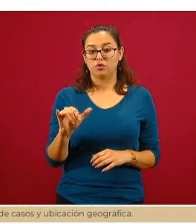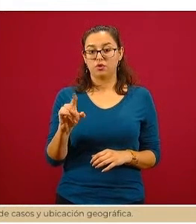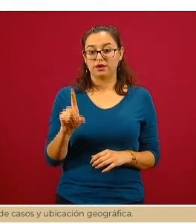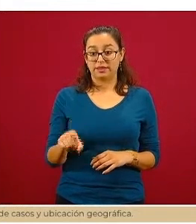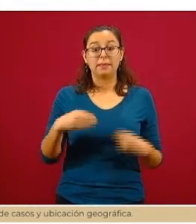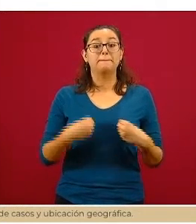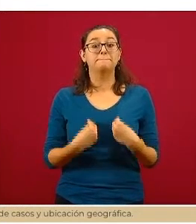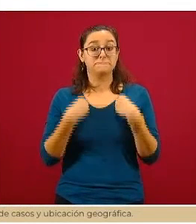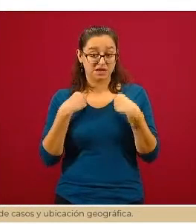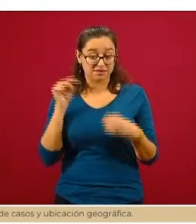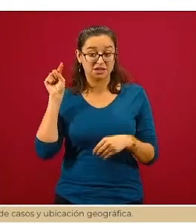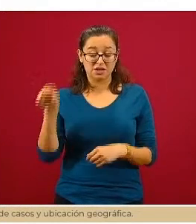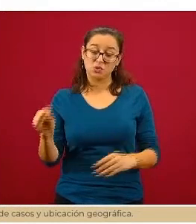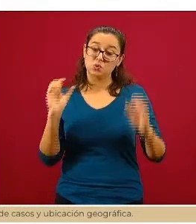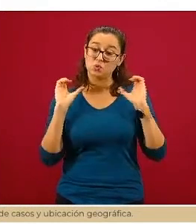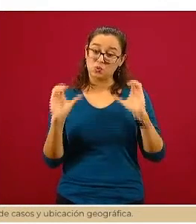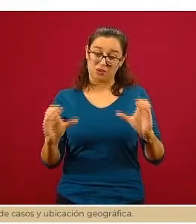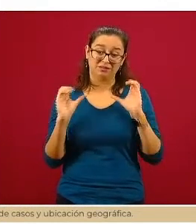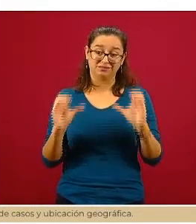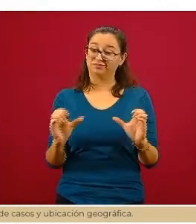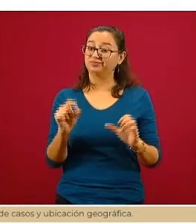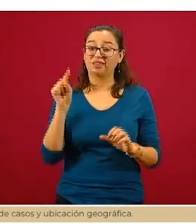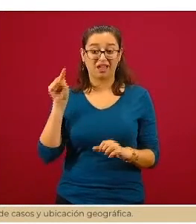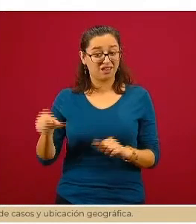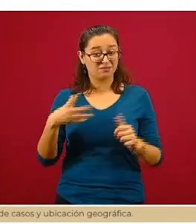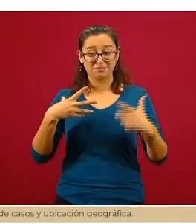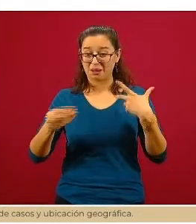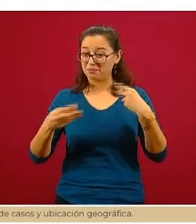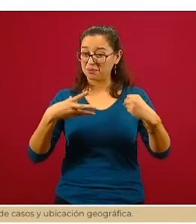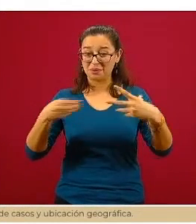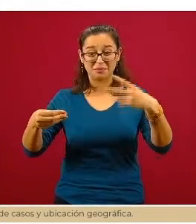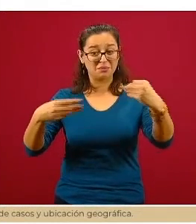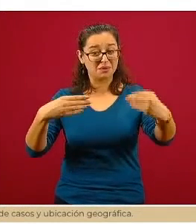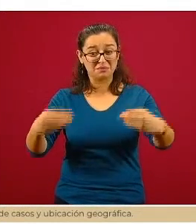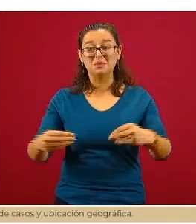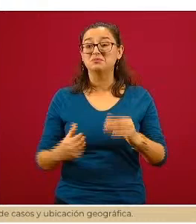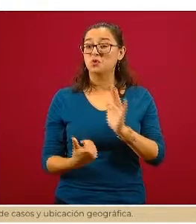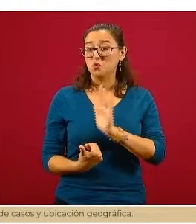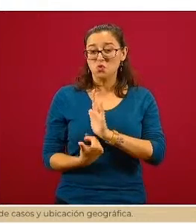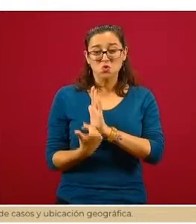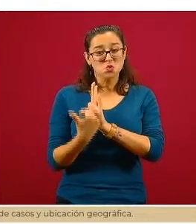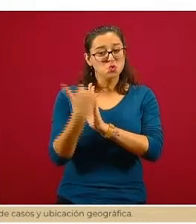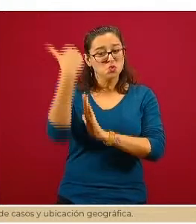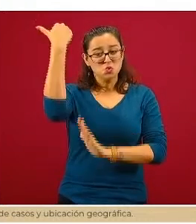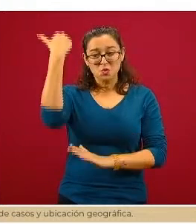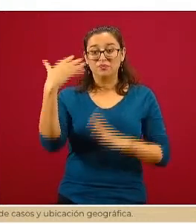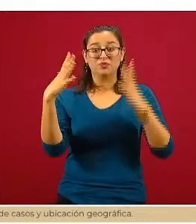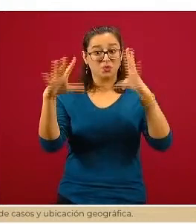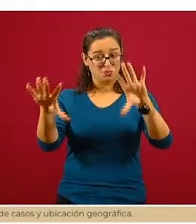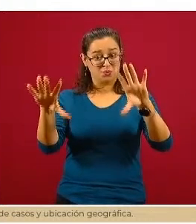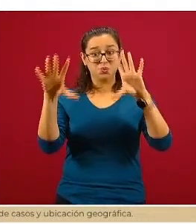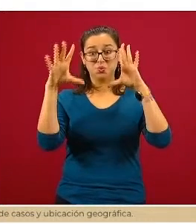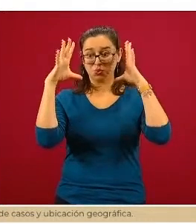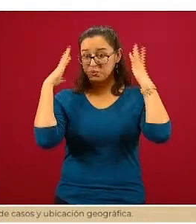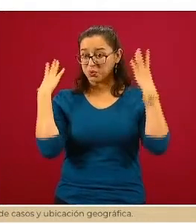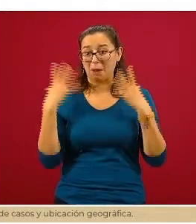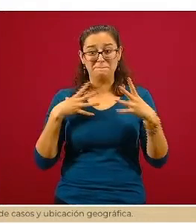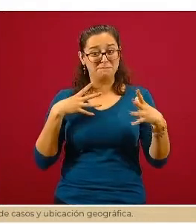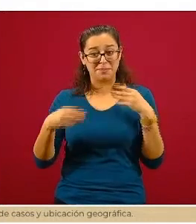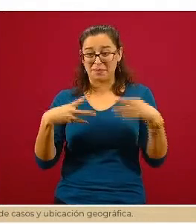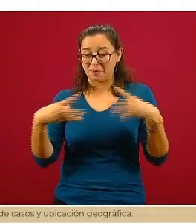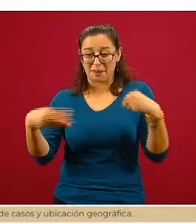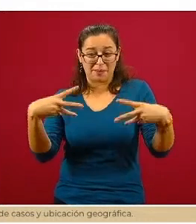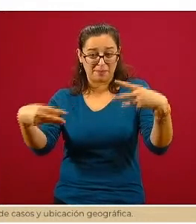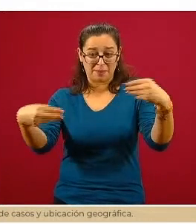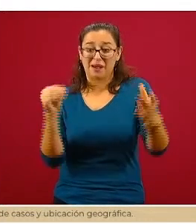están residiendo en Valladolid. Tenemos todavía una curva franca ascendente con una buena velocidad en diagonal. Esto quiere decir que hay